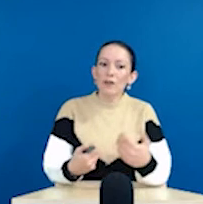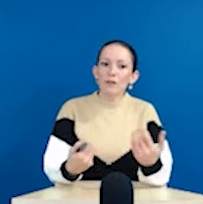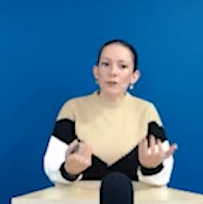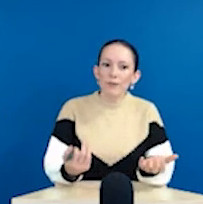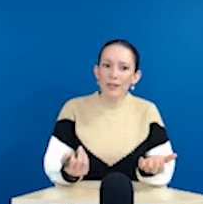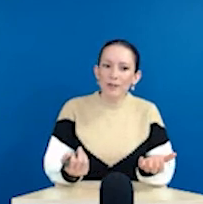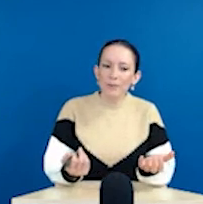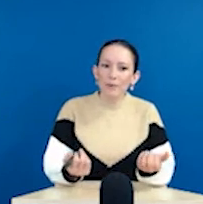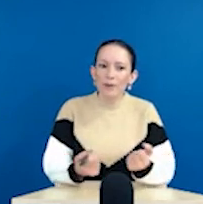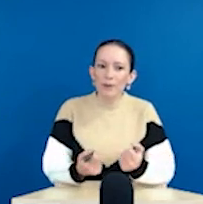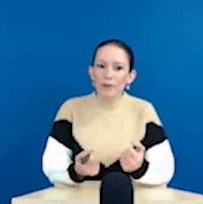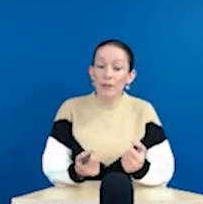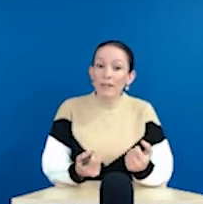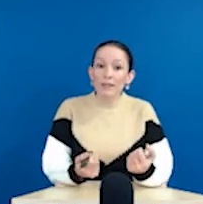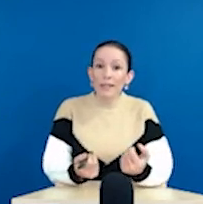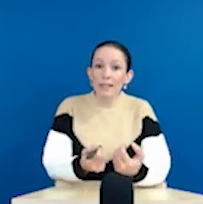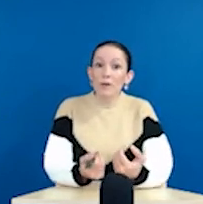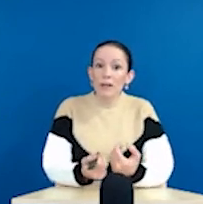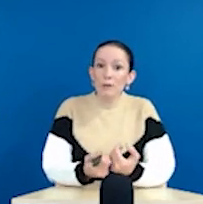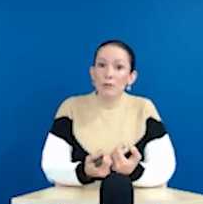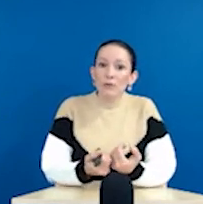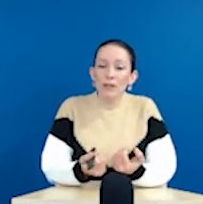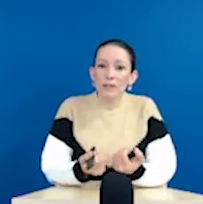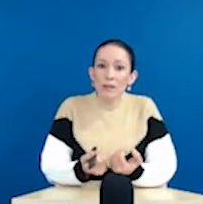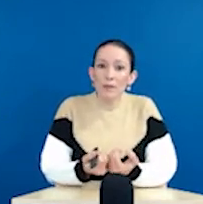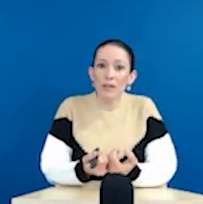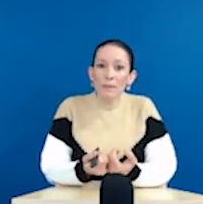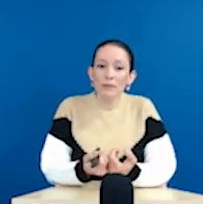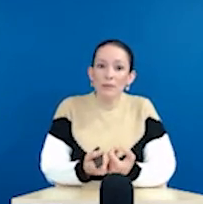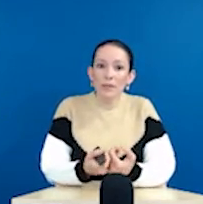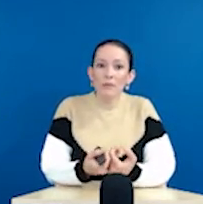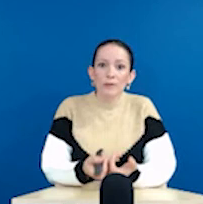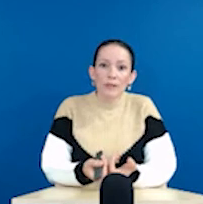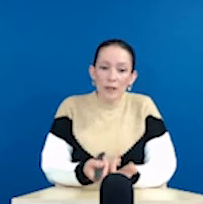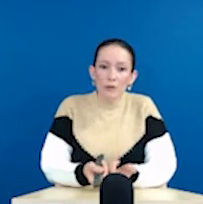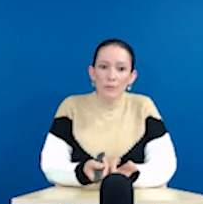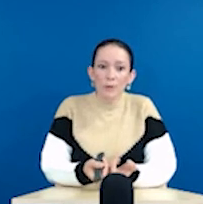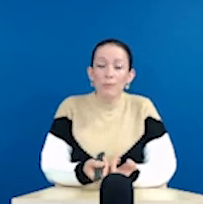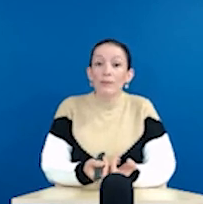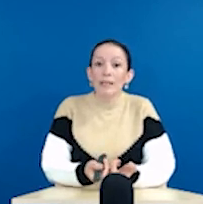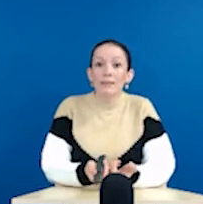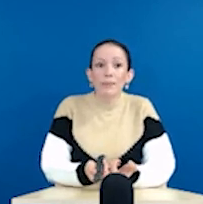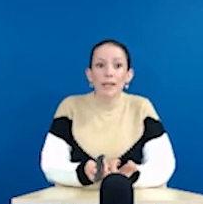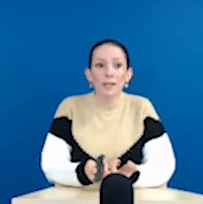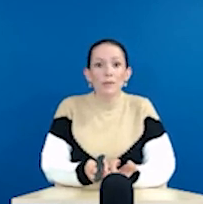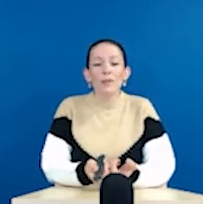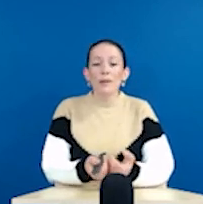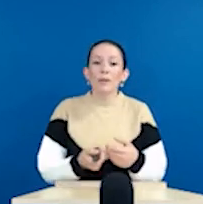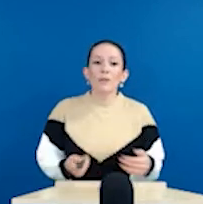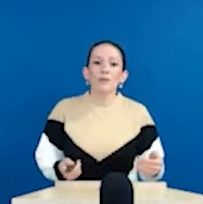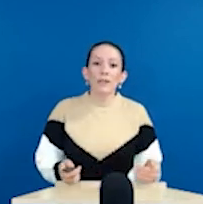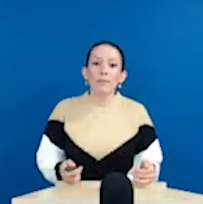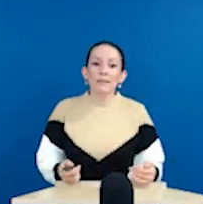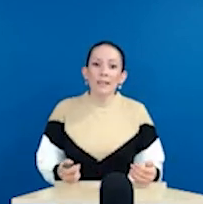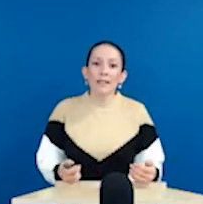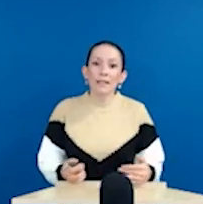un reconocimiento por un logro. Lograr unos ciclos de quimioterapia es un reconocimiento importante para ellos,